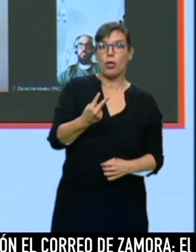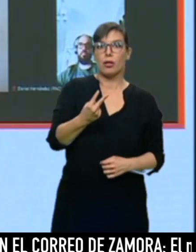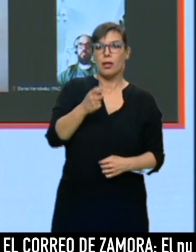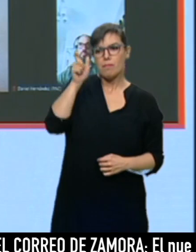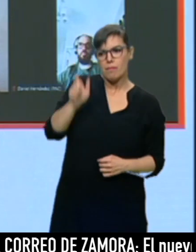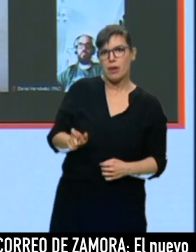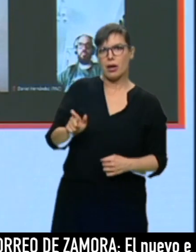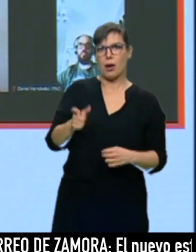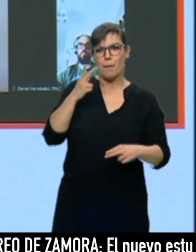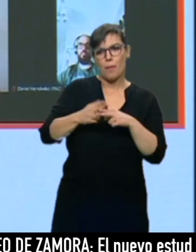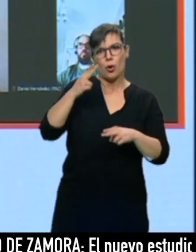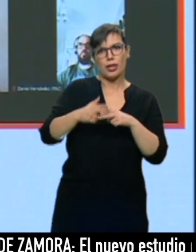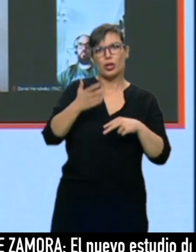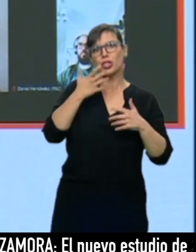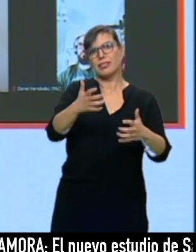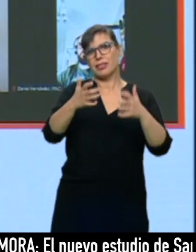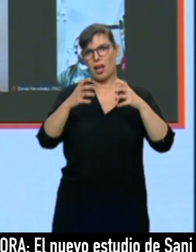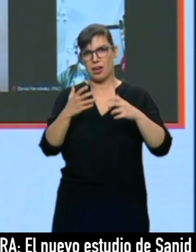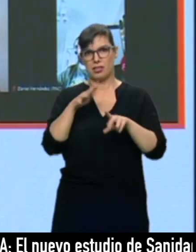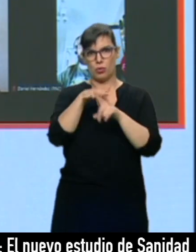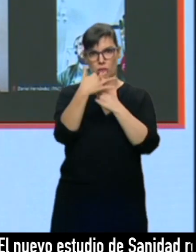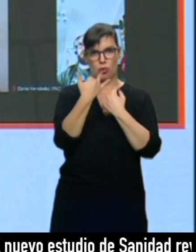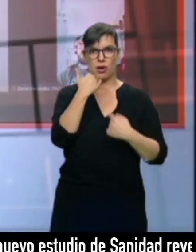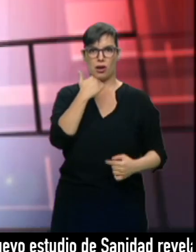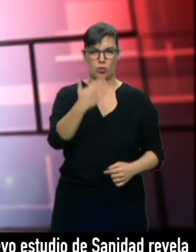que pudiera haberse beneficiado de esa situación.